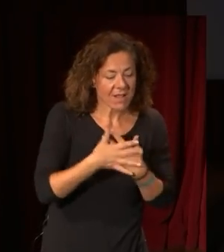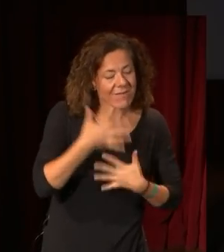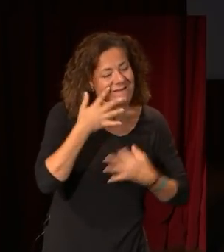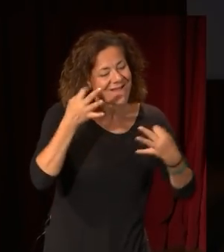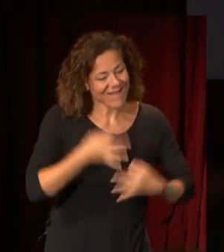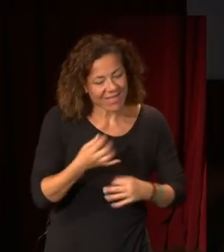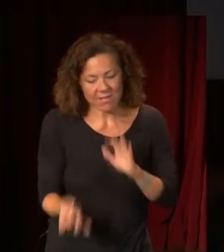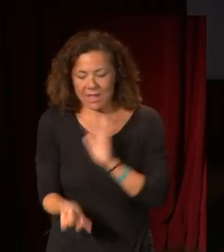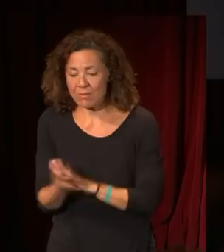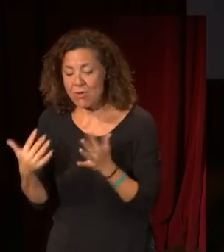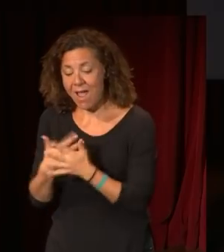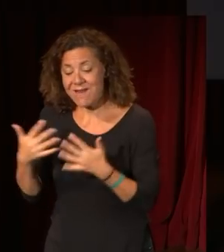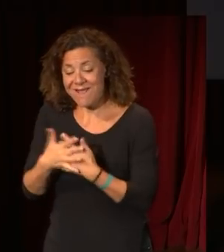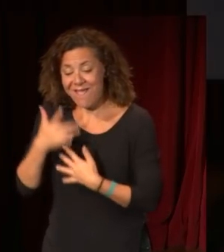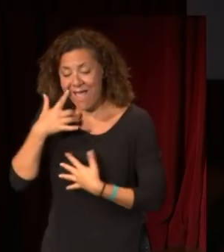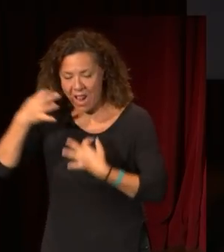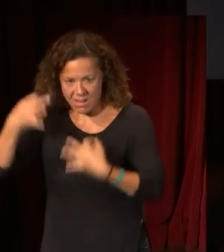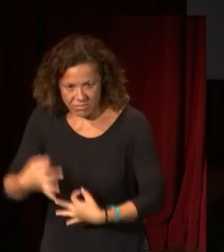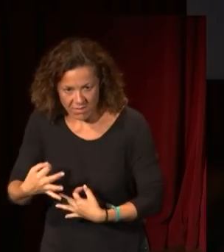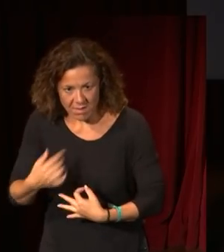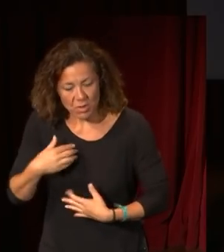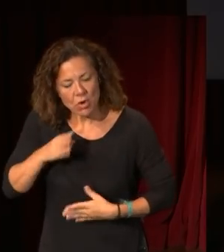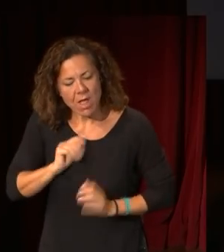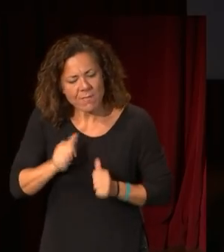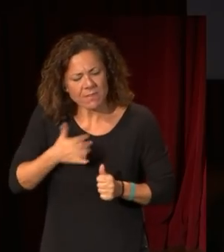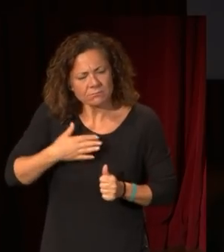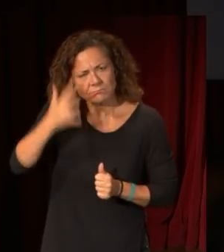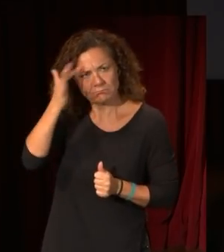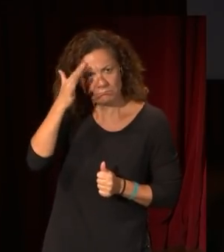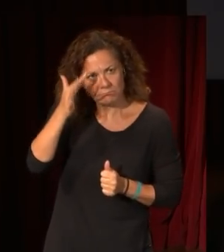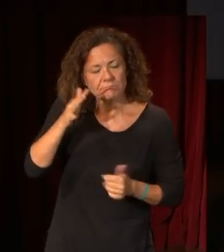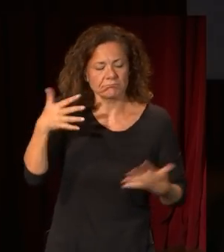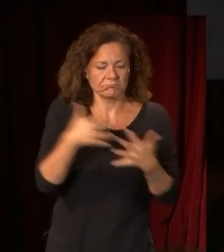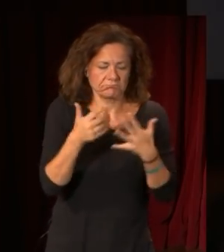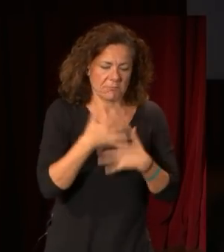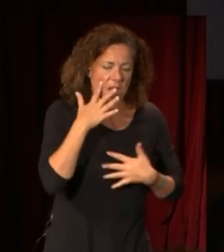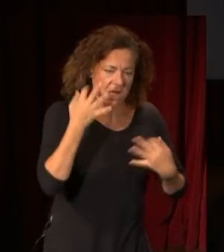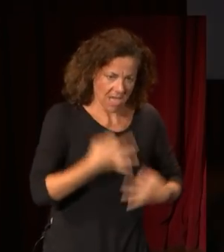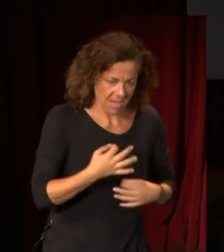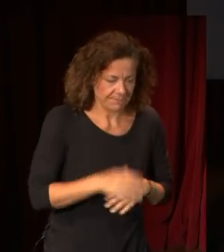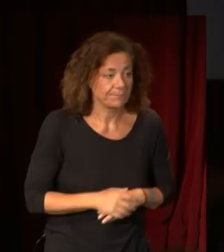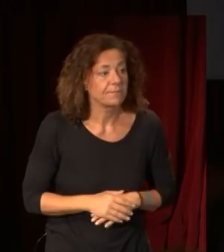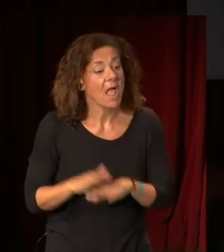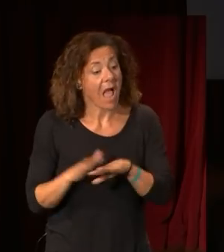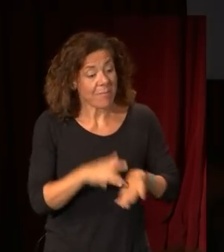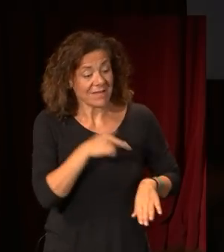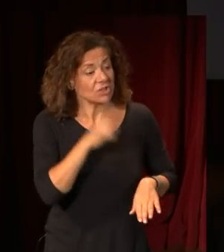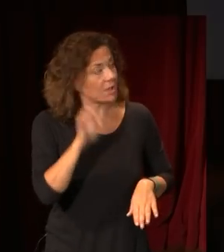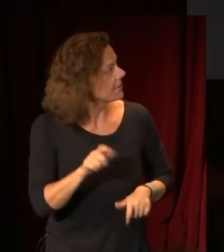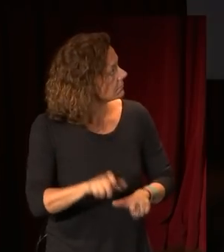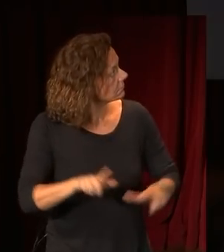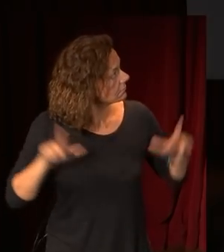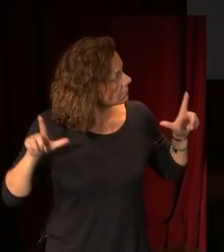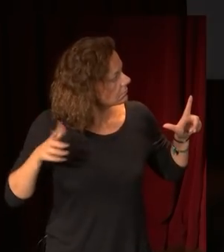nueva una realidad a partir de su fantasía de su imaginación más allá de todo esto esta imagen